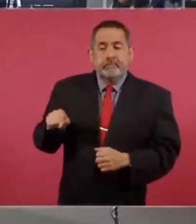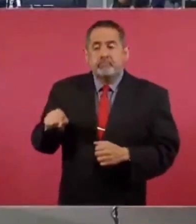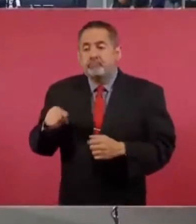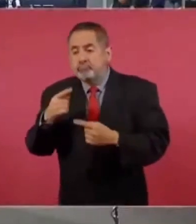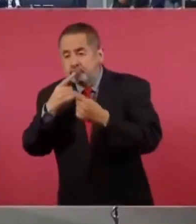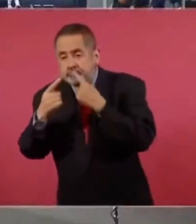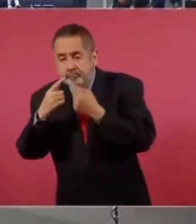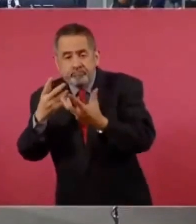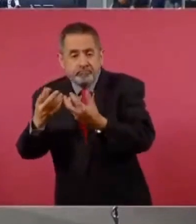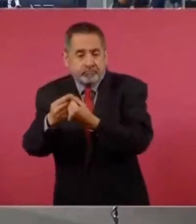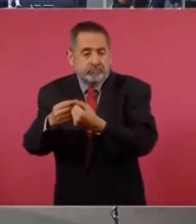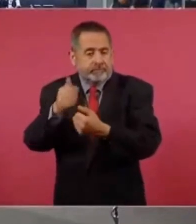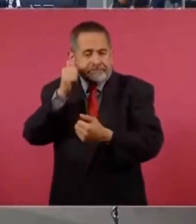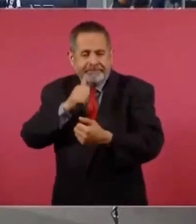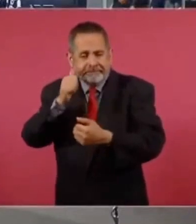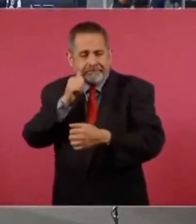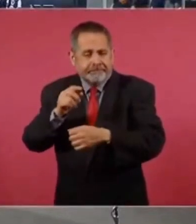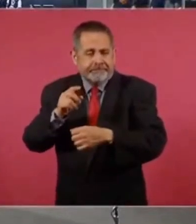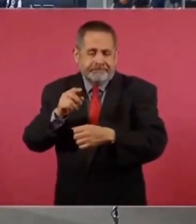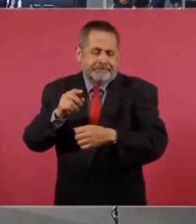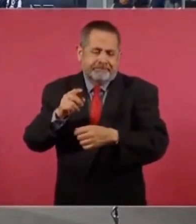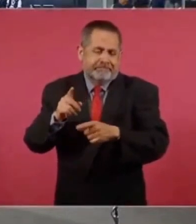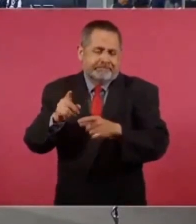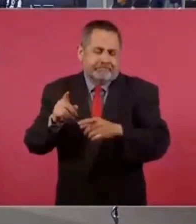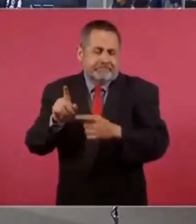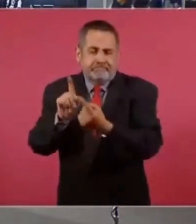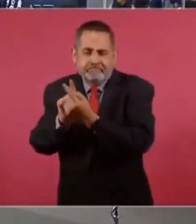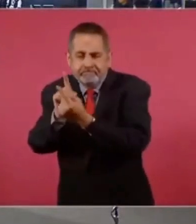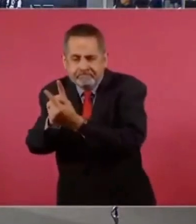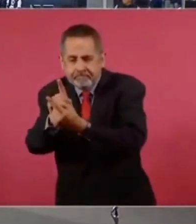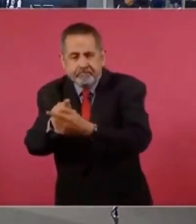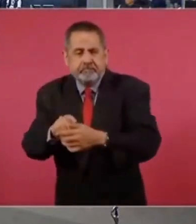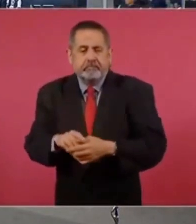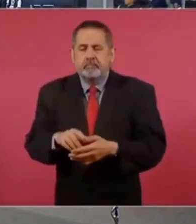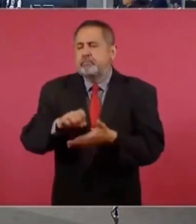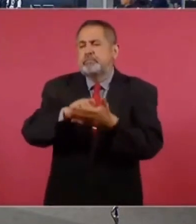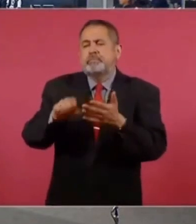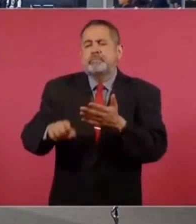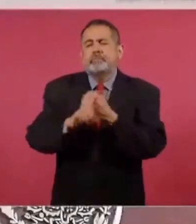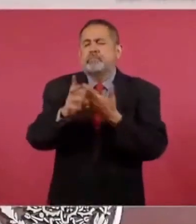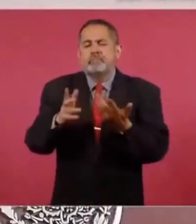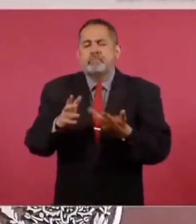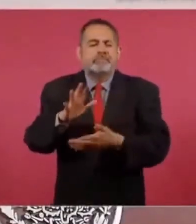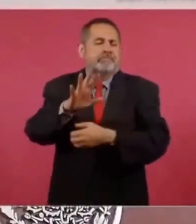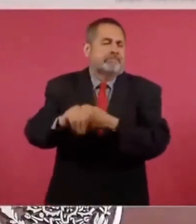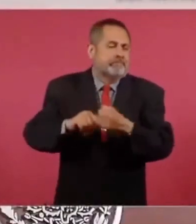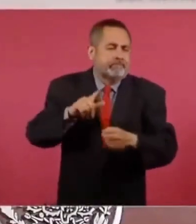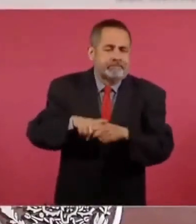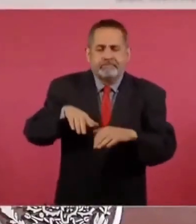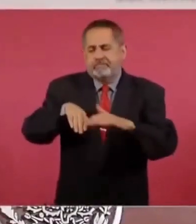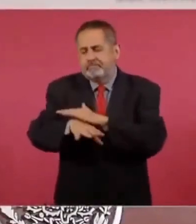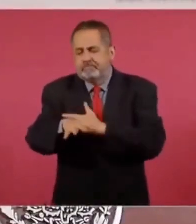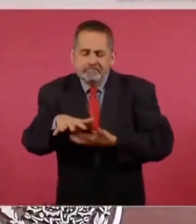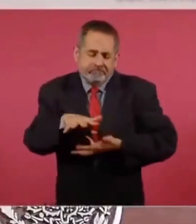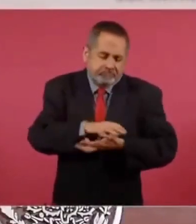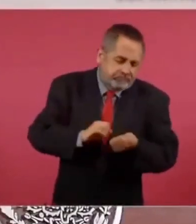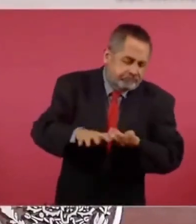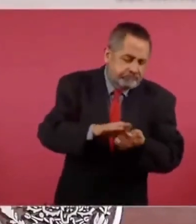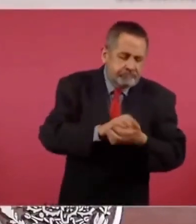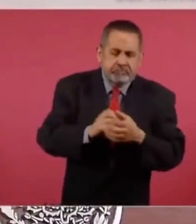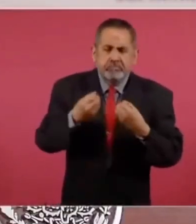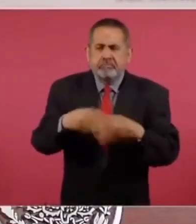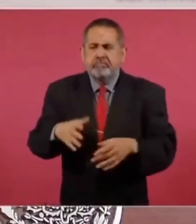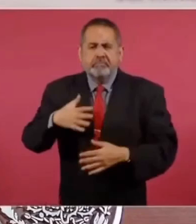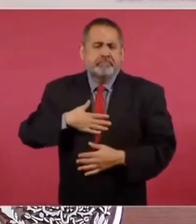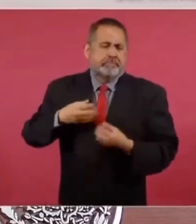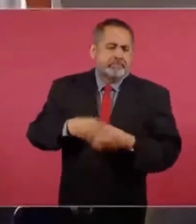asuntos que se plantean en todas partes, que los animales entran en el campo sembrado, que